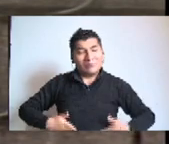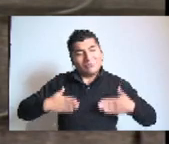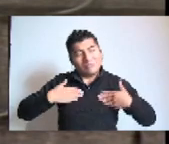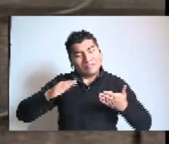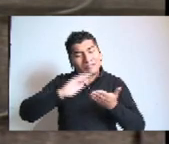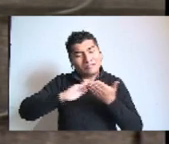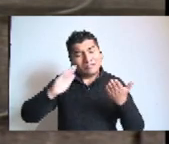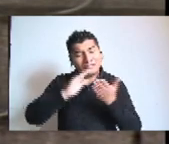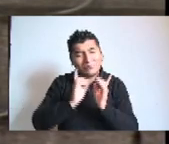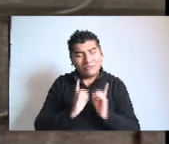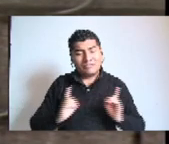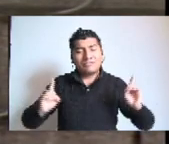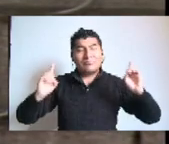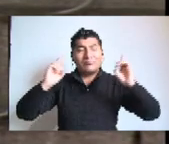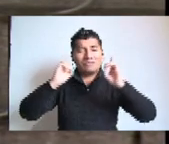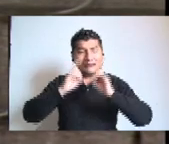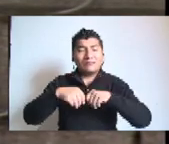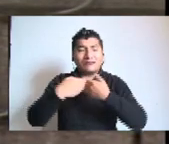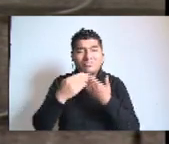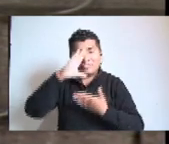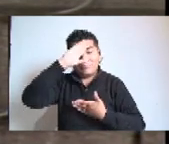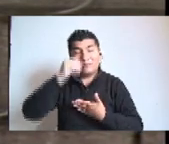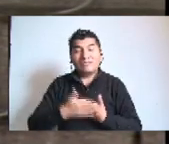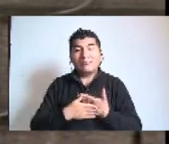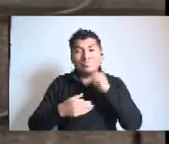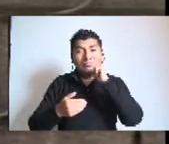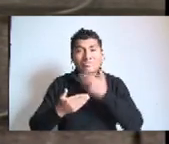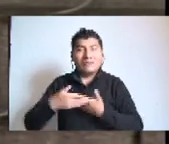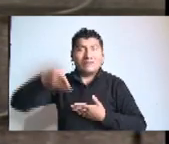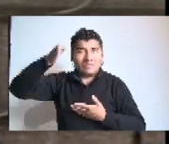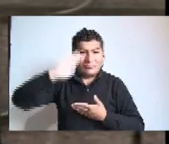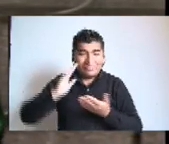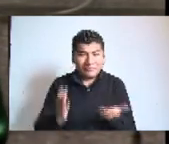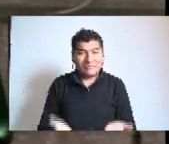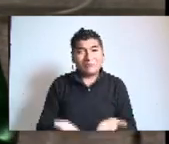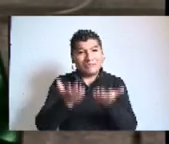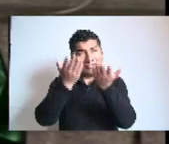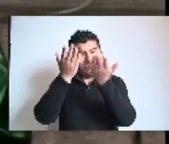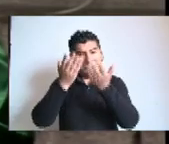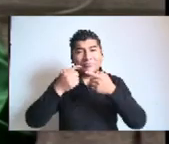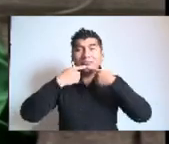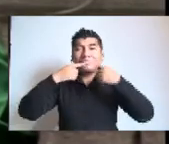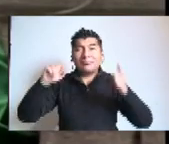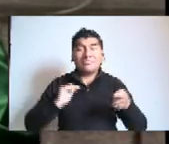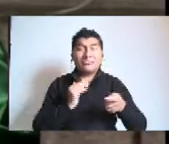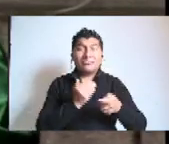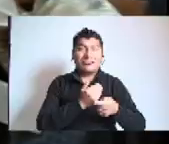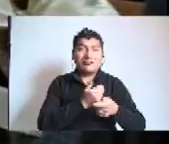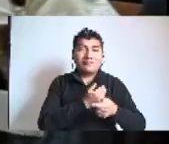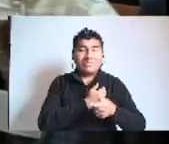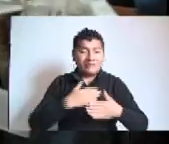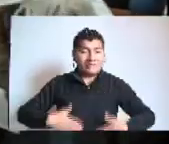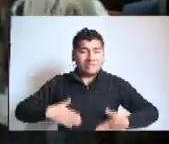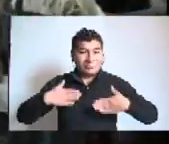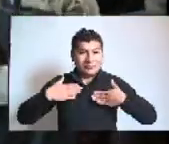y digna de los hijos de Dios. Pongámonos de pie y renovemos nuestra vida proclamando.